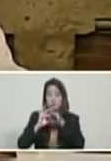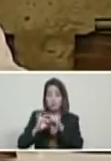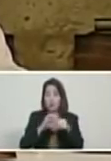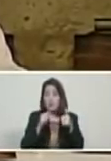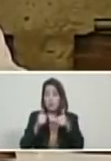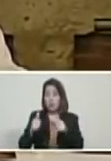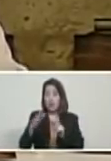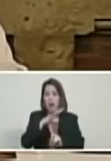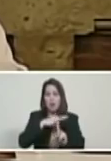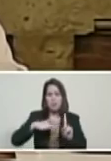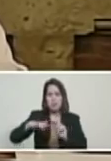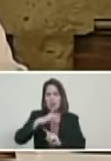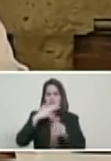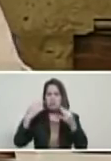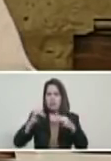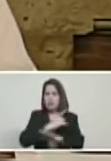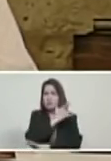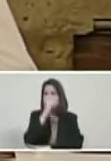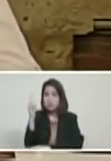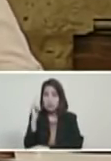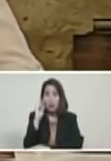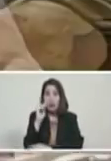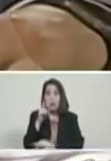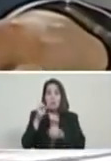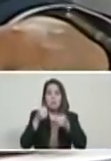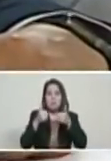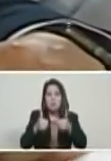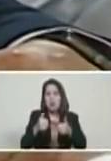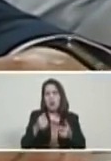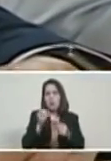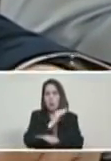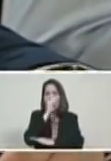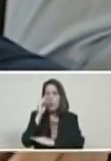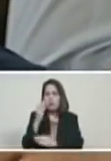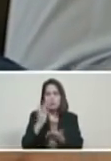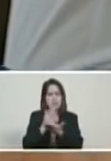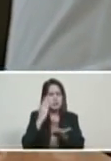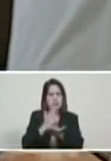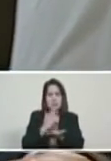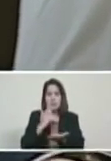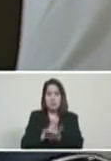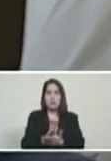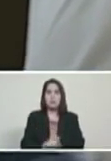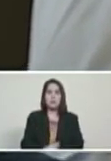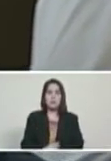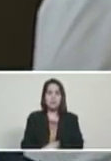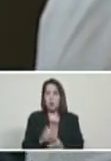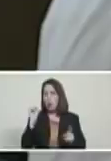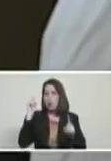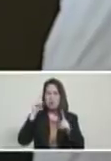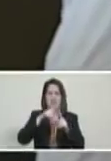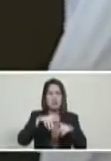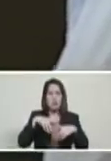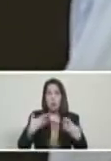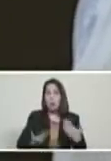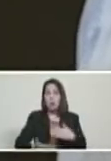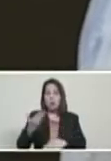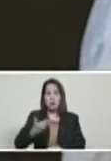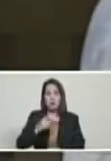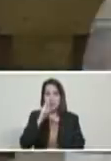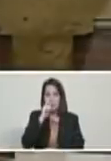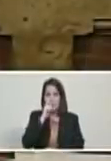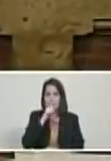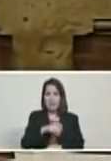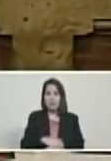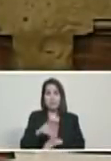con la naturaleza. Ese es el objetivo, el centro de esto que está aquí, el